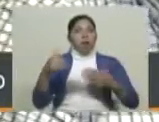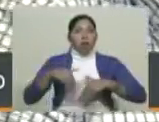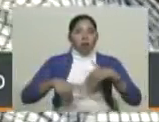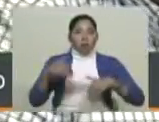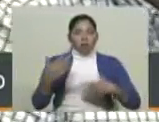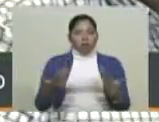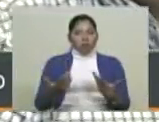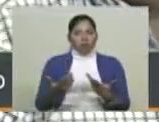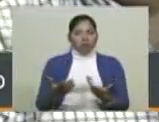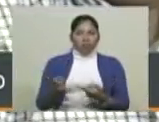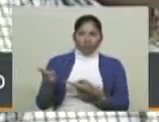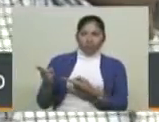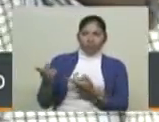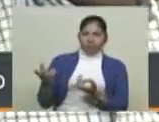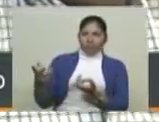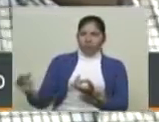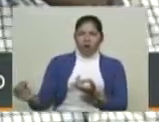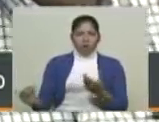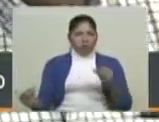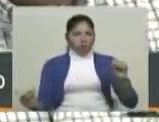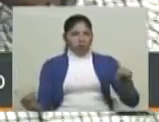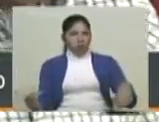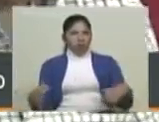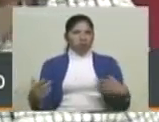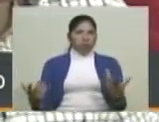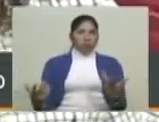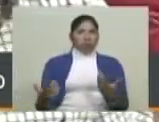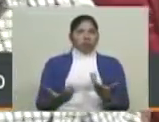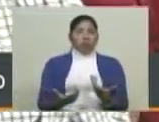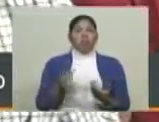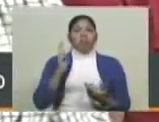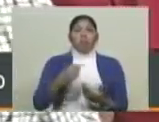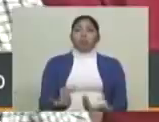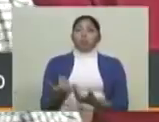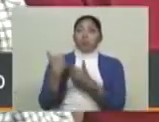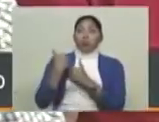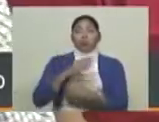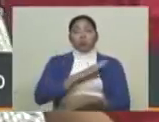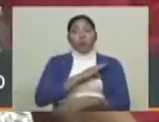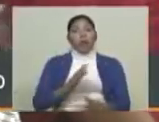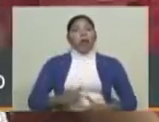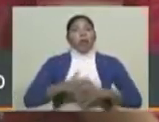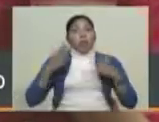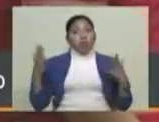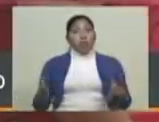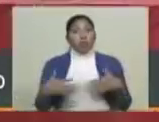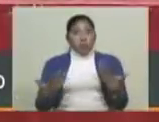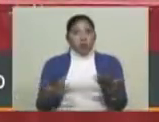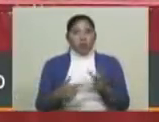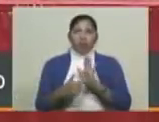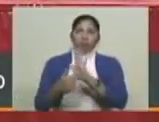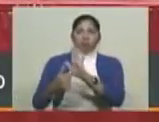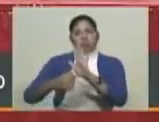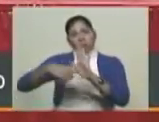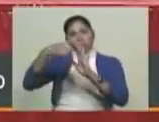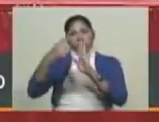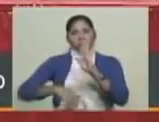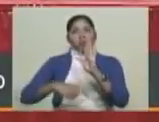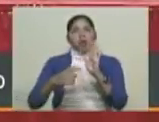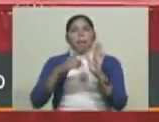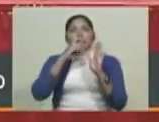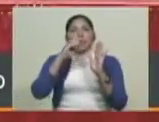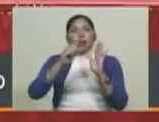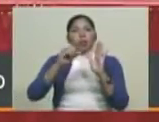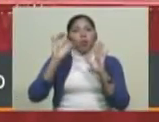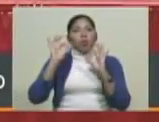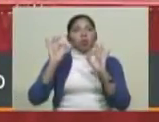persona, no vale. Aquí una responsabilidad de los partidos del gran polo patriótico enorme de llevar a Nicolás Maduro a la presidencia de la República.